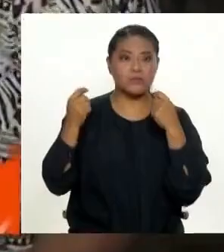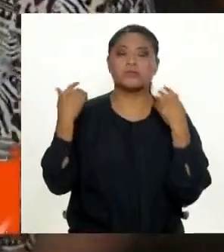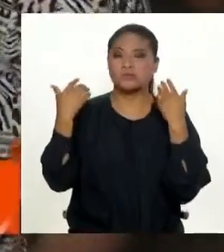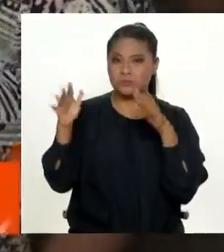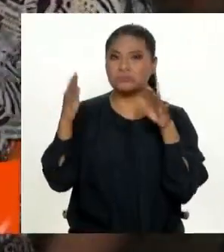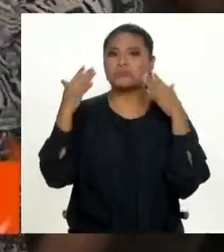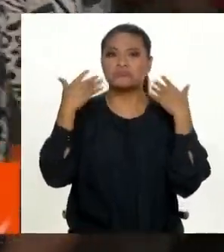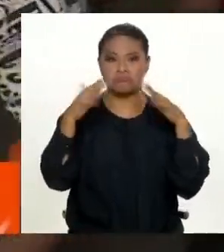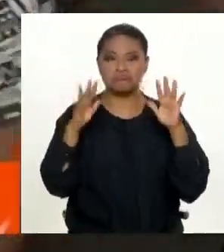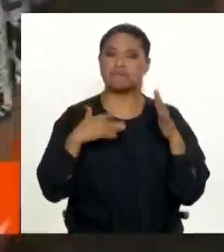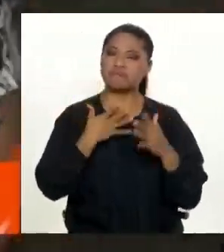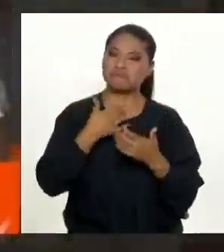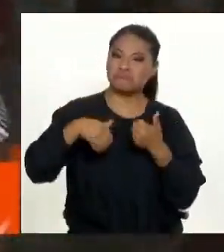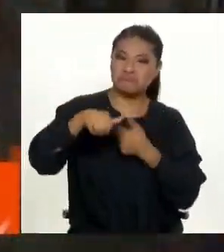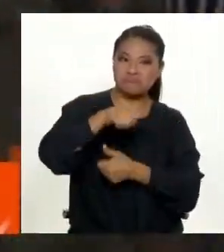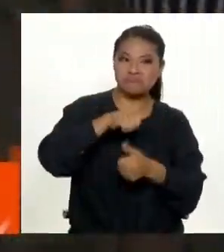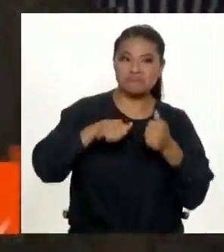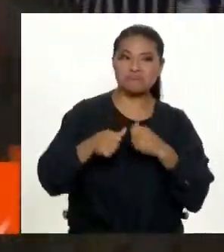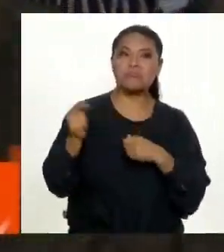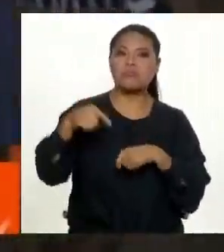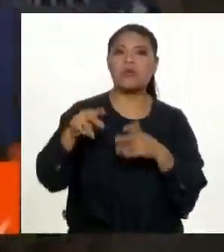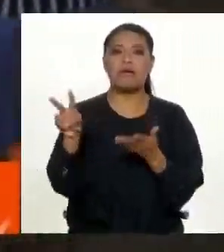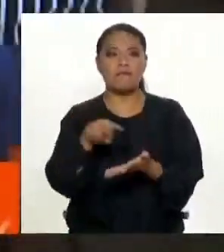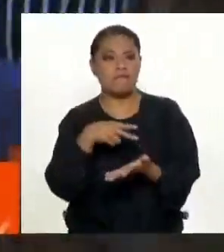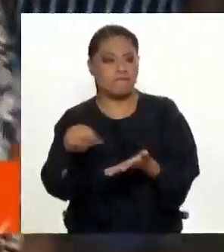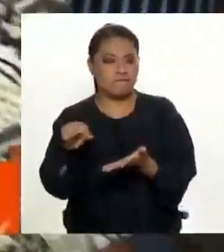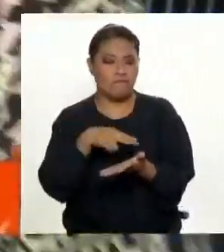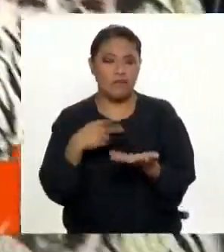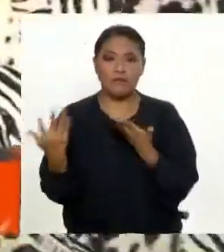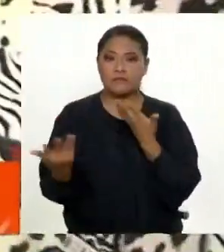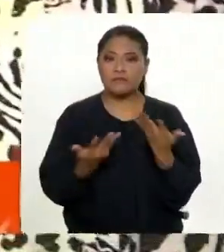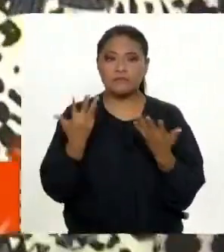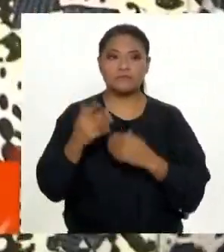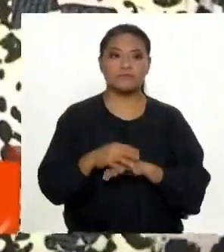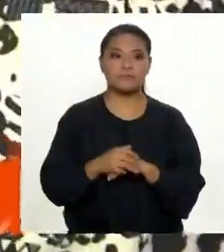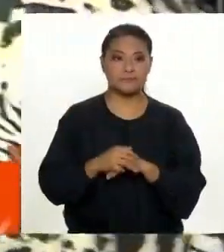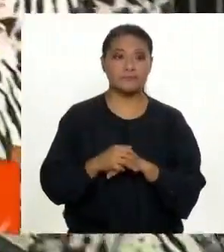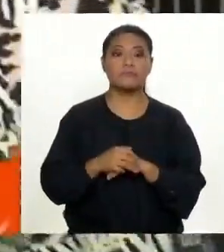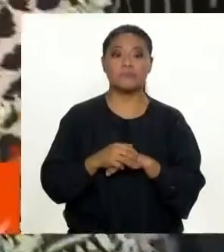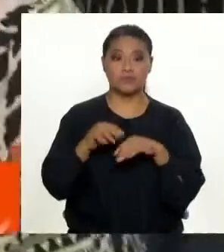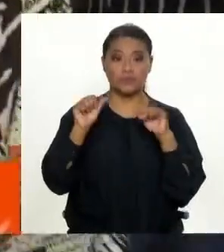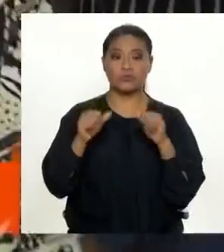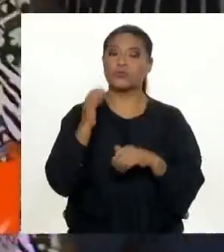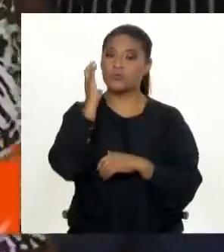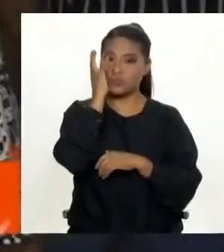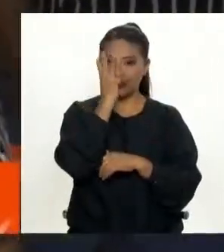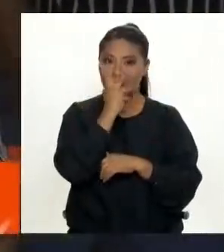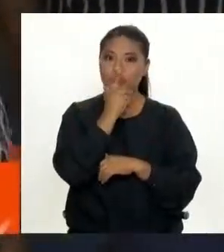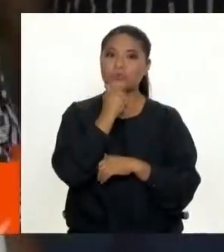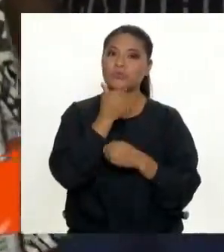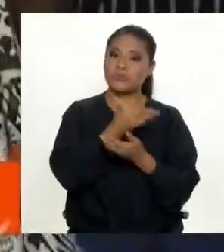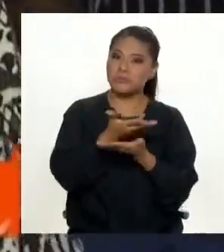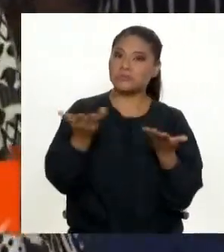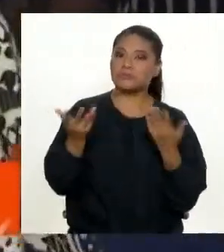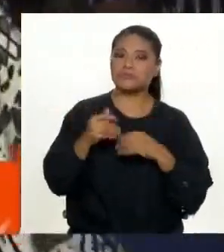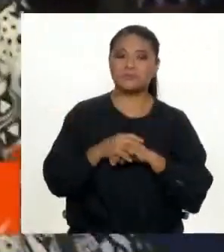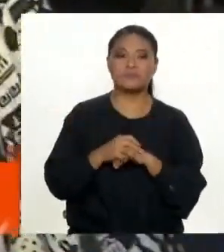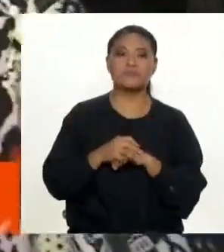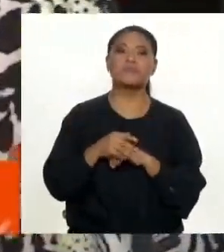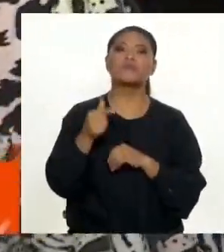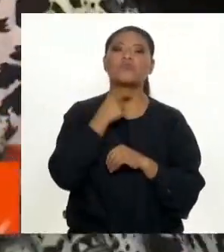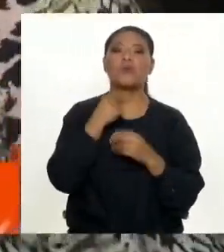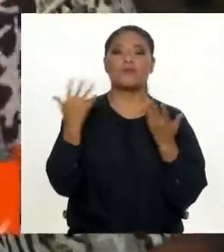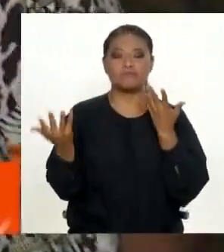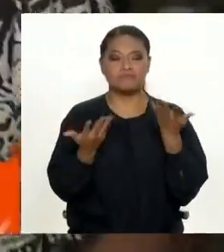Compartiendo un poco, sí. ¿Y a qué hora vas a bailar? ¿Estás con Juanito? Bueno, sí, o sea, está muy bonito el evento, la verdad. A ver, muéstranos